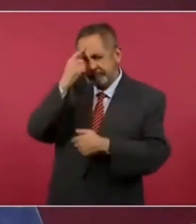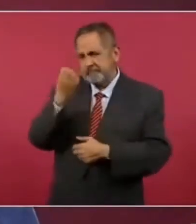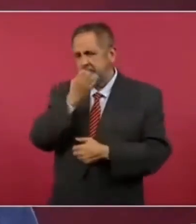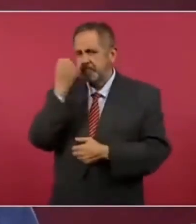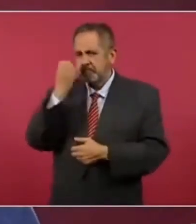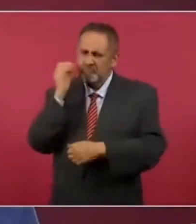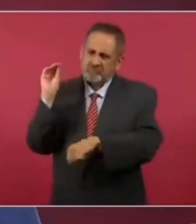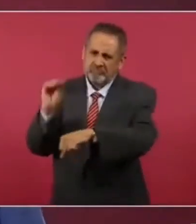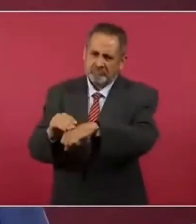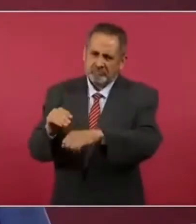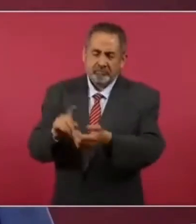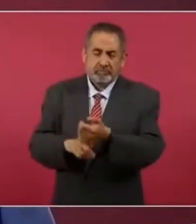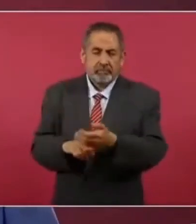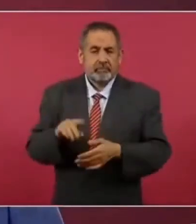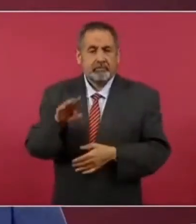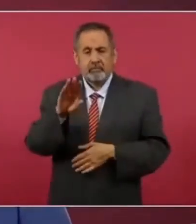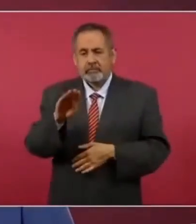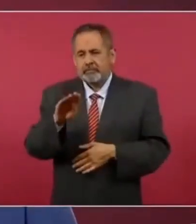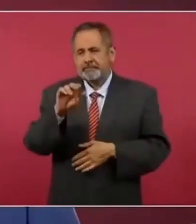Más exacto,